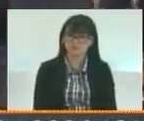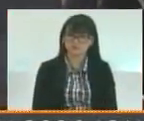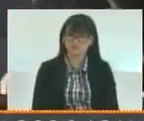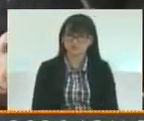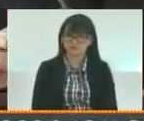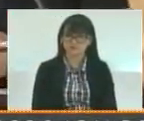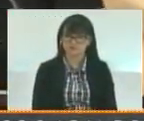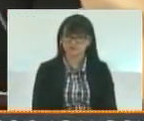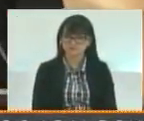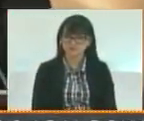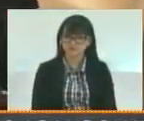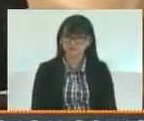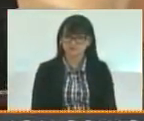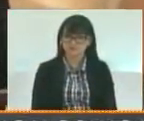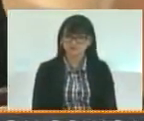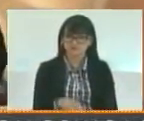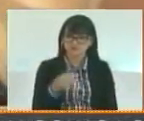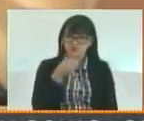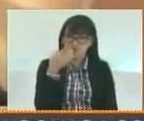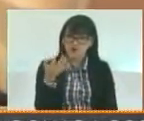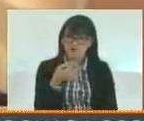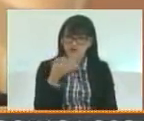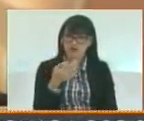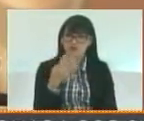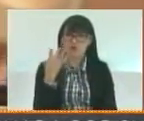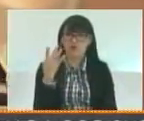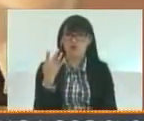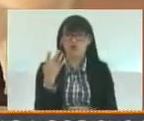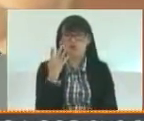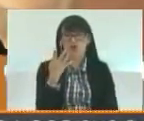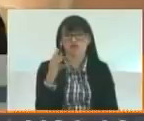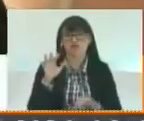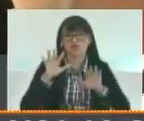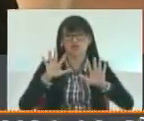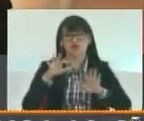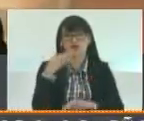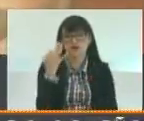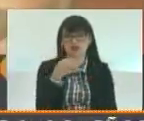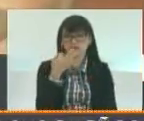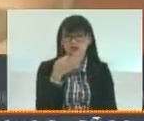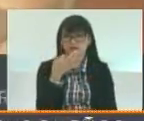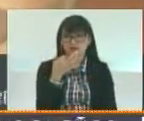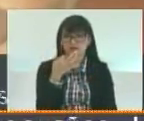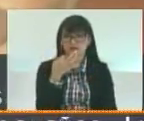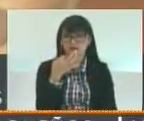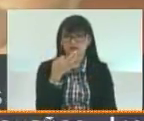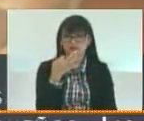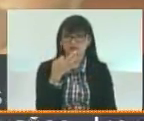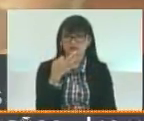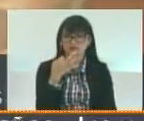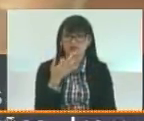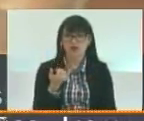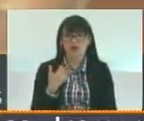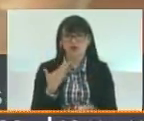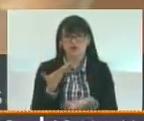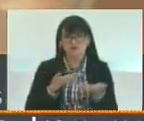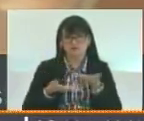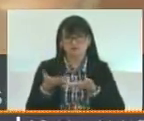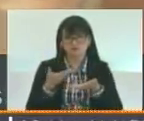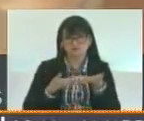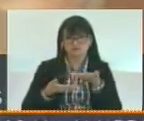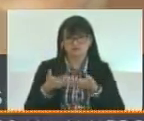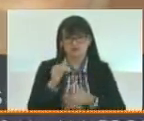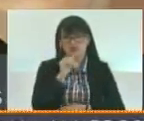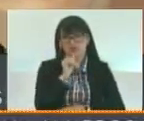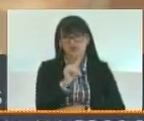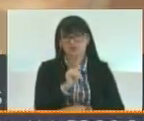Sí, buenas tardes. Son las 4:10 de la tarde y bueno, hoy queríamos compartir y hacer una